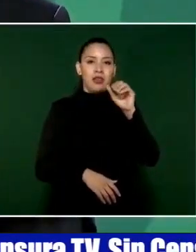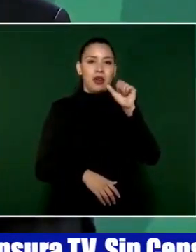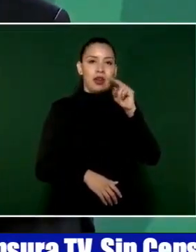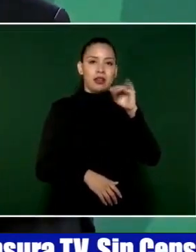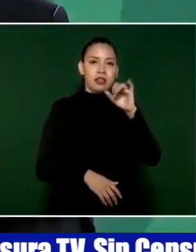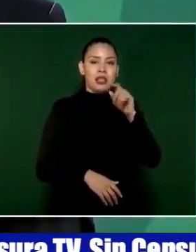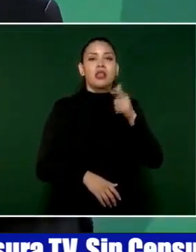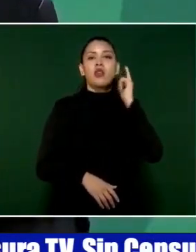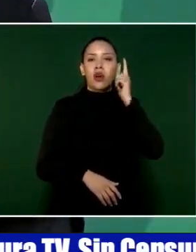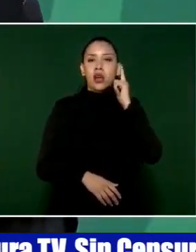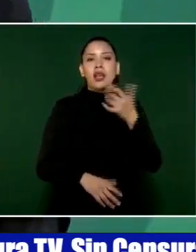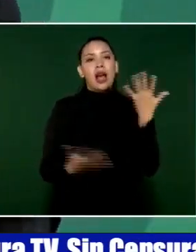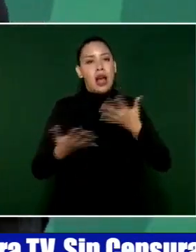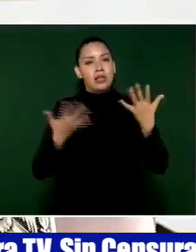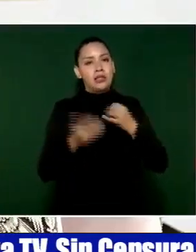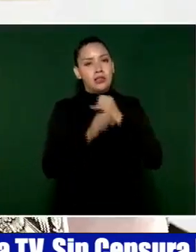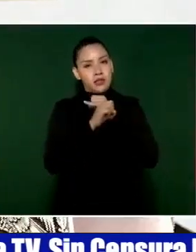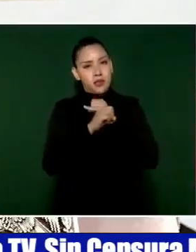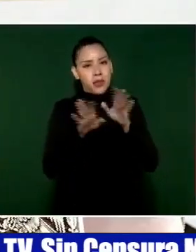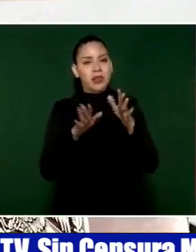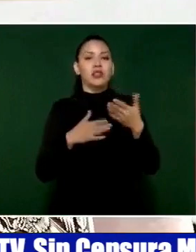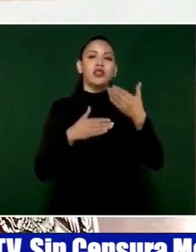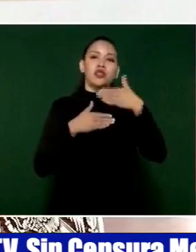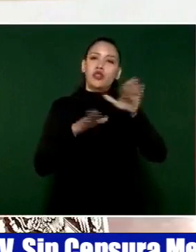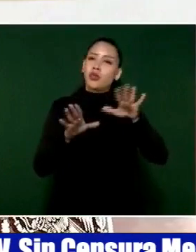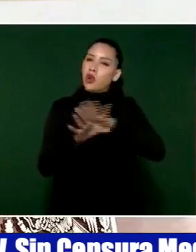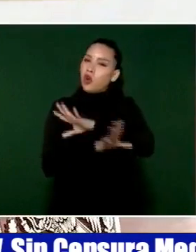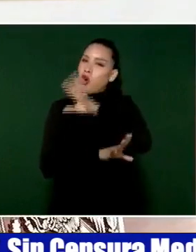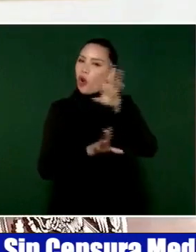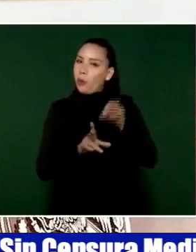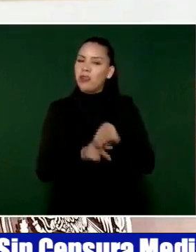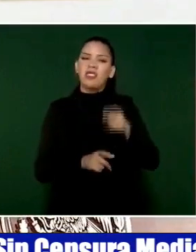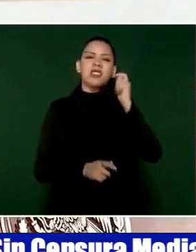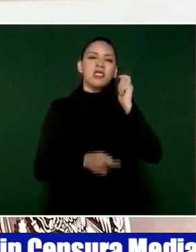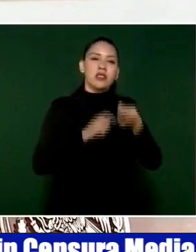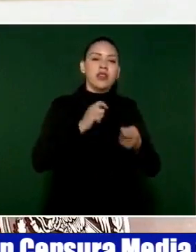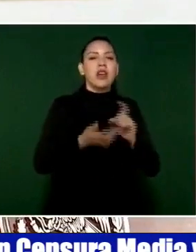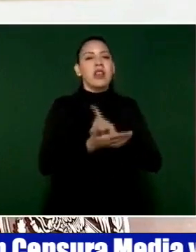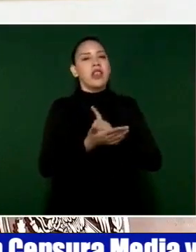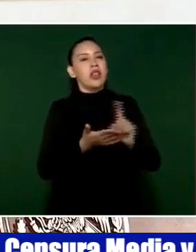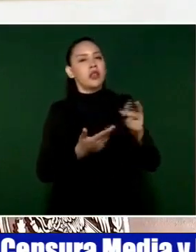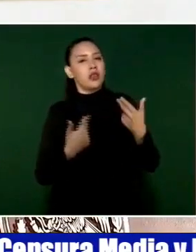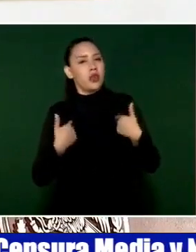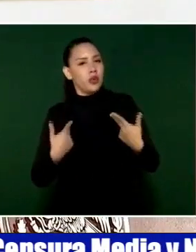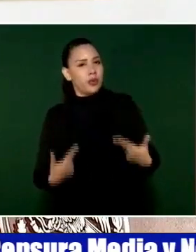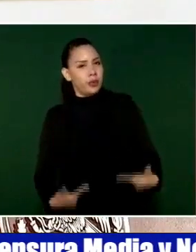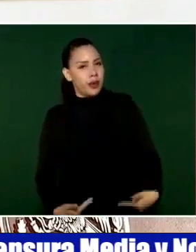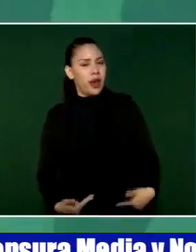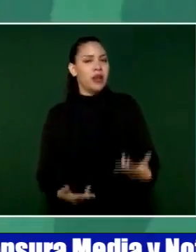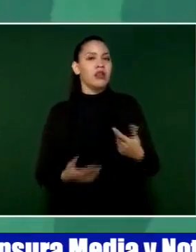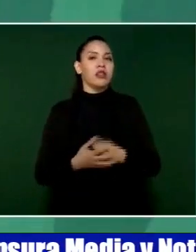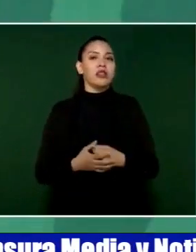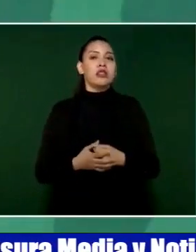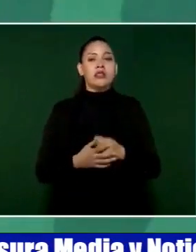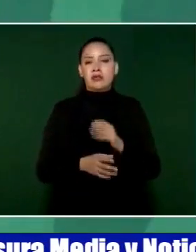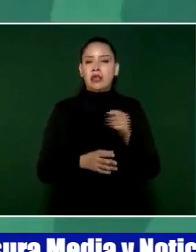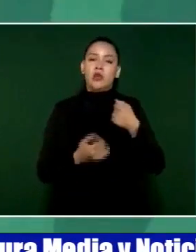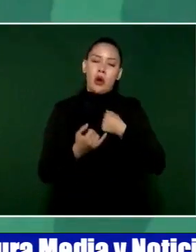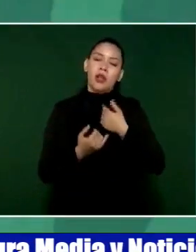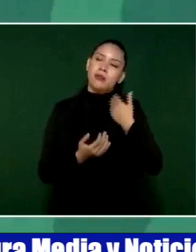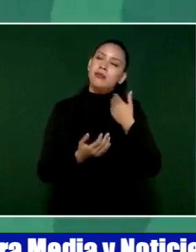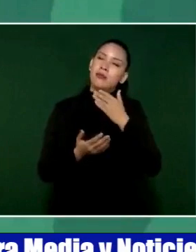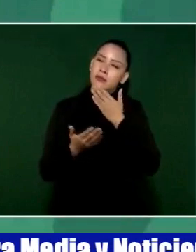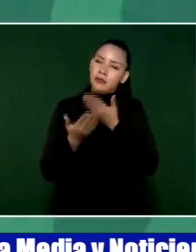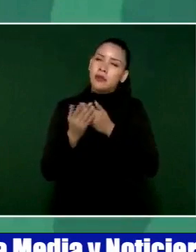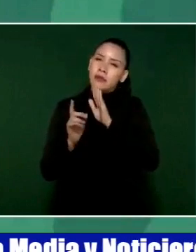dicen que salió Pucca y dice solamente adana Augusto me va a entender con lo que le planteo yo pues me puse a investigar qué es lo